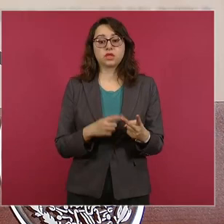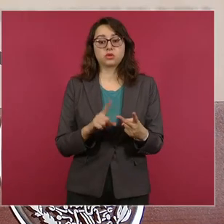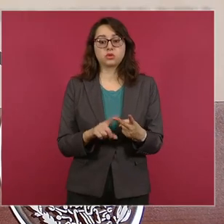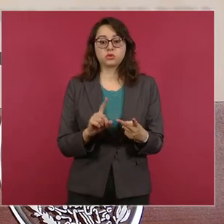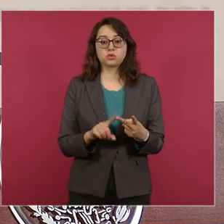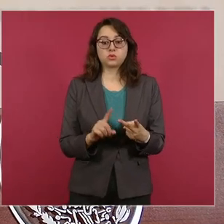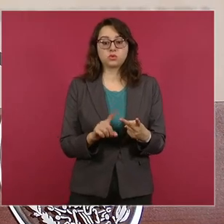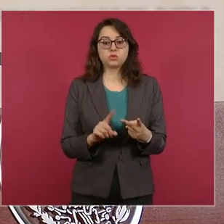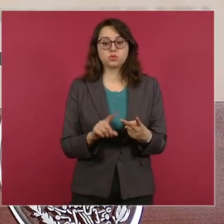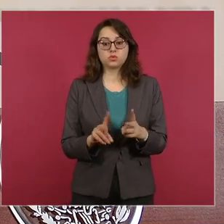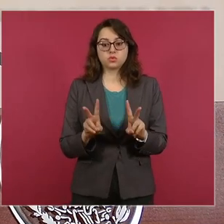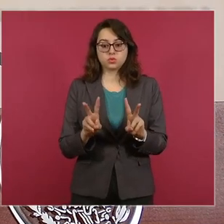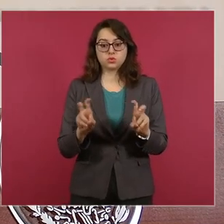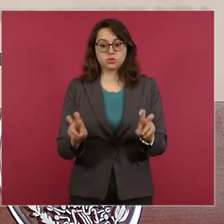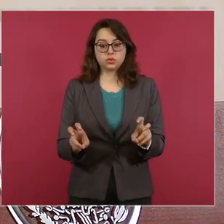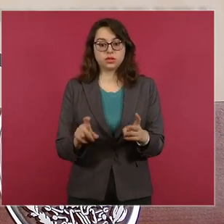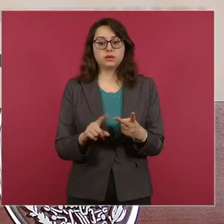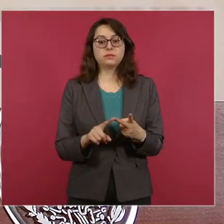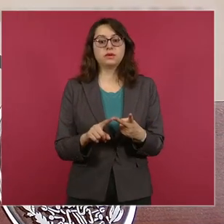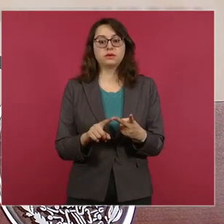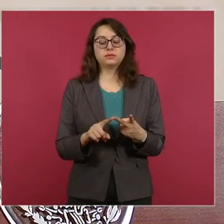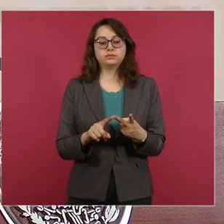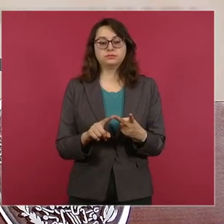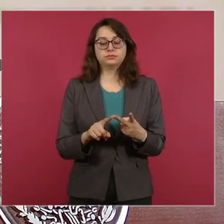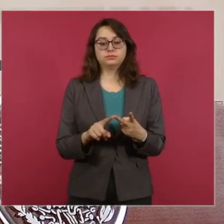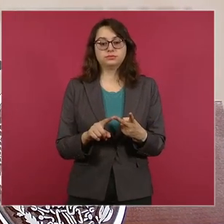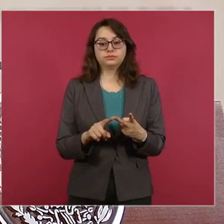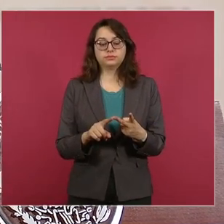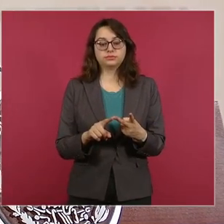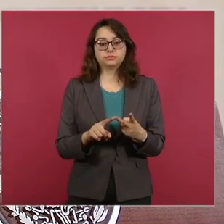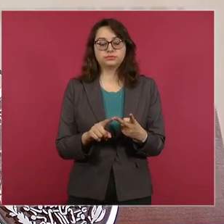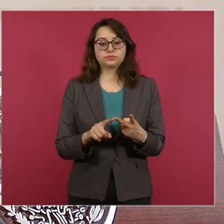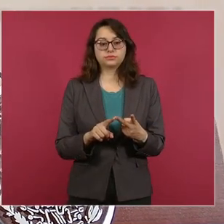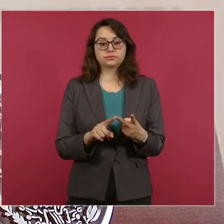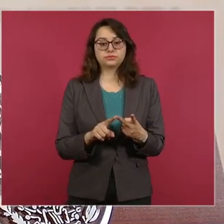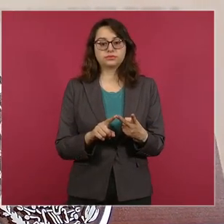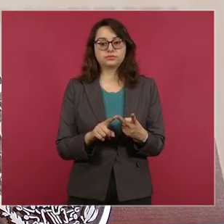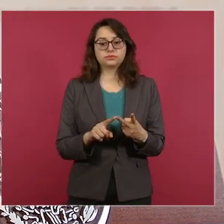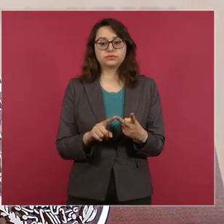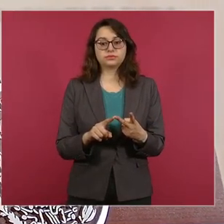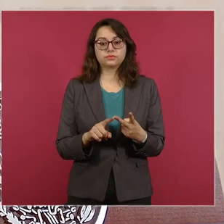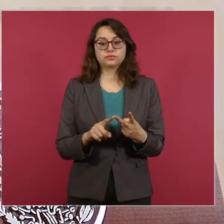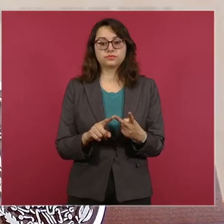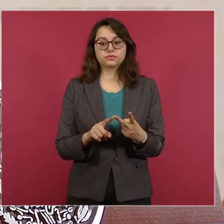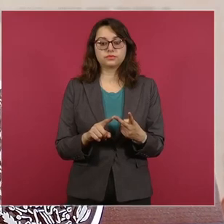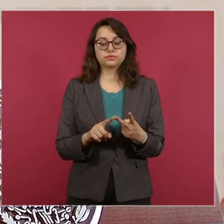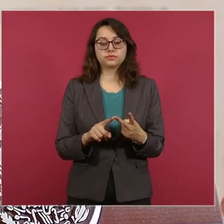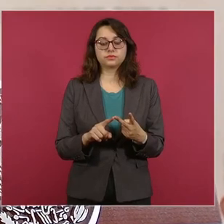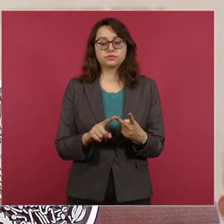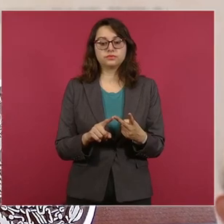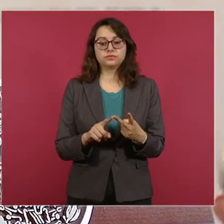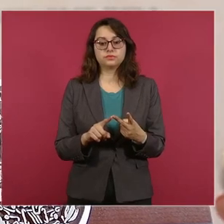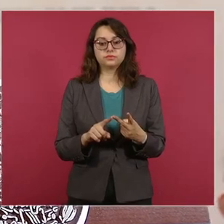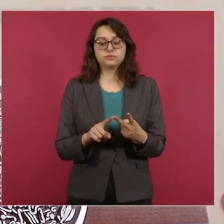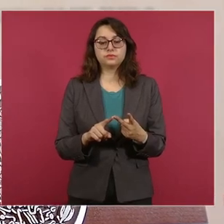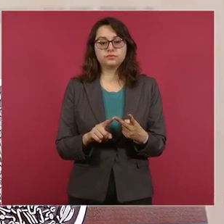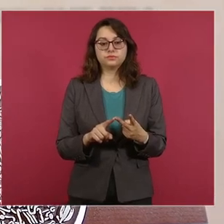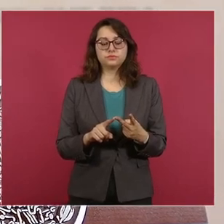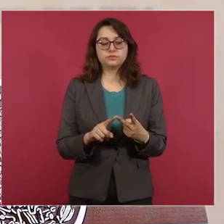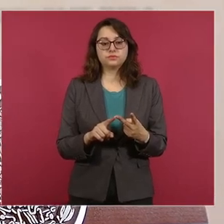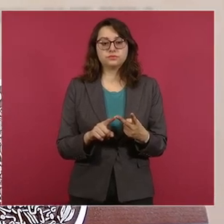lo que tiene que ver con